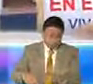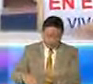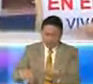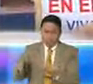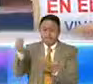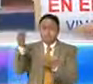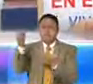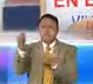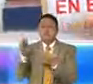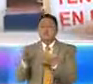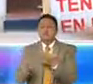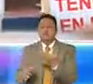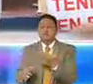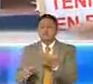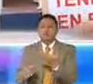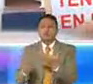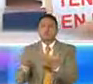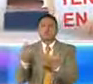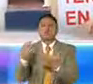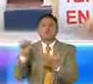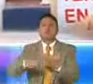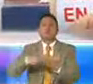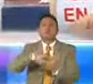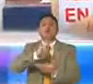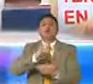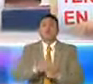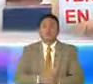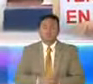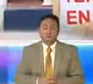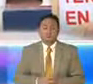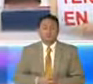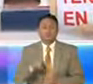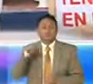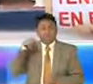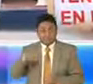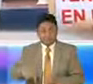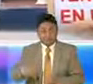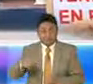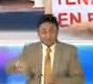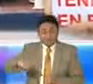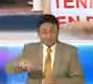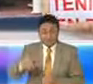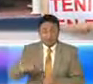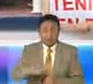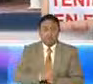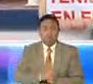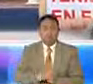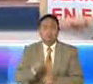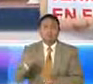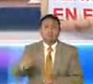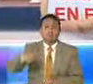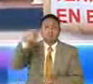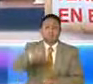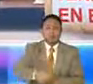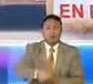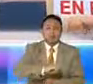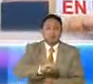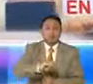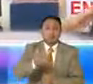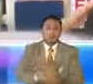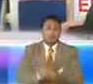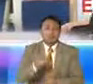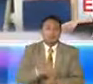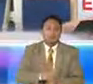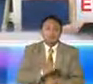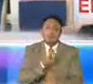a cuánto alcanza el pago de las liquidaciones. Y allí ellos determinarán si es en efectivo o nos hacen